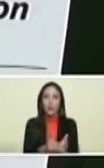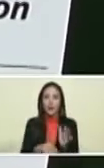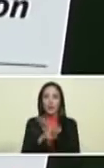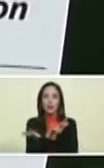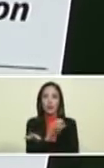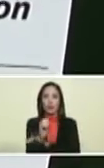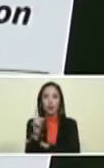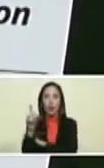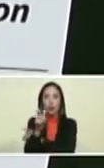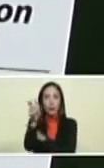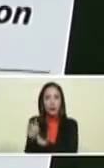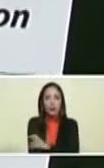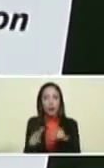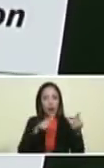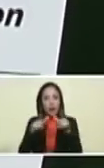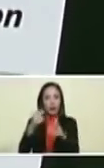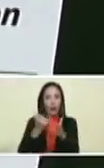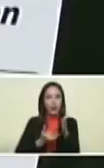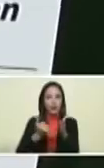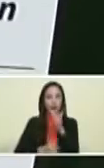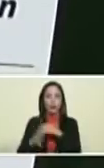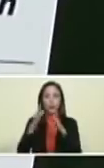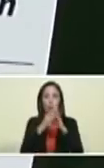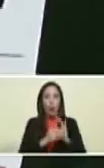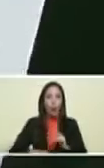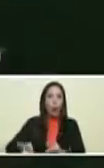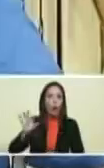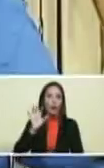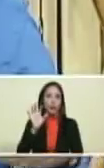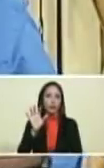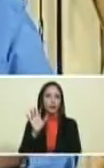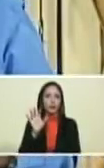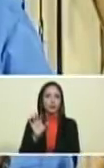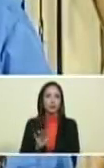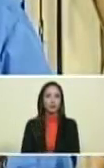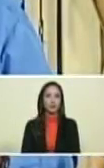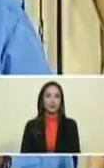2.636.301 compatriotas a nivel nacional. Estos son números,